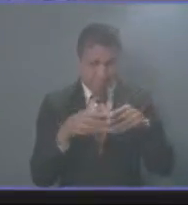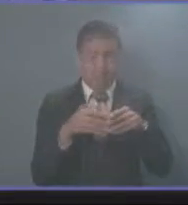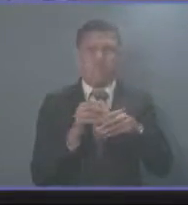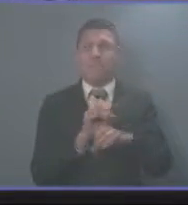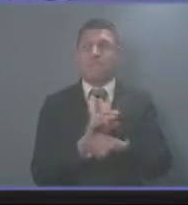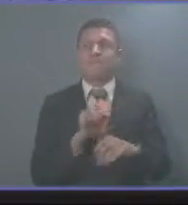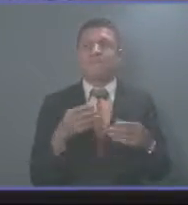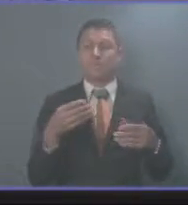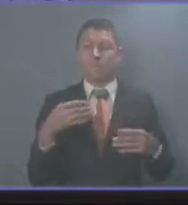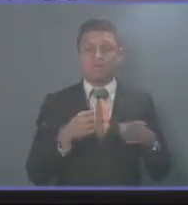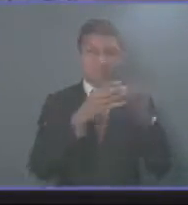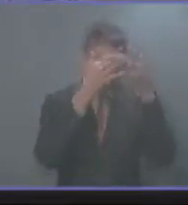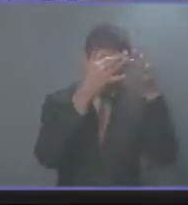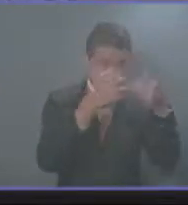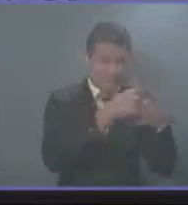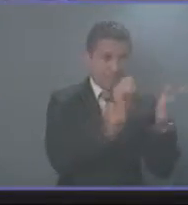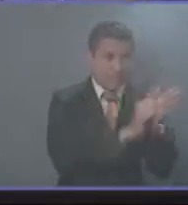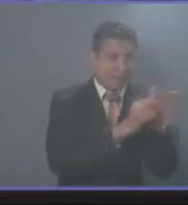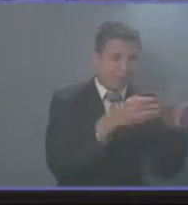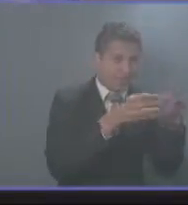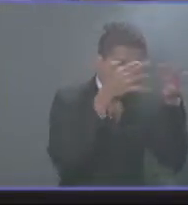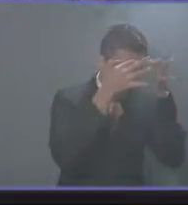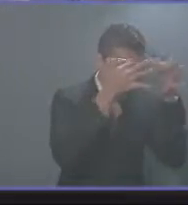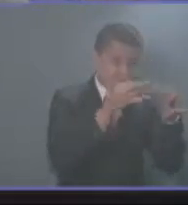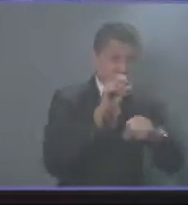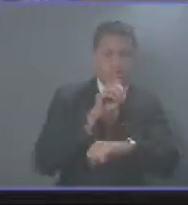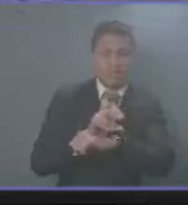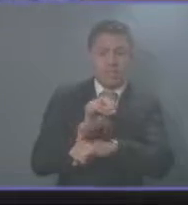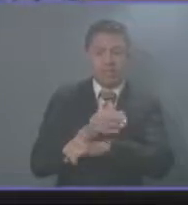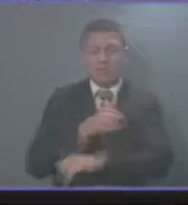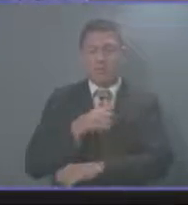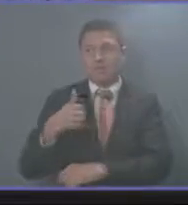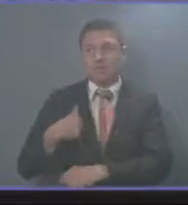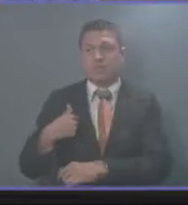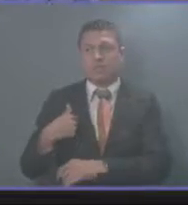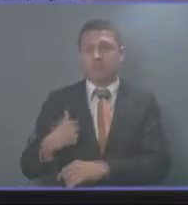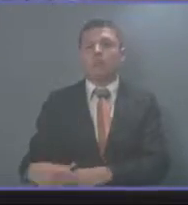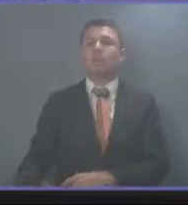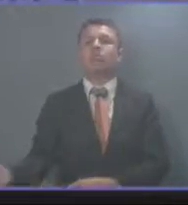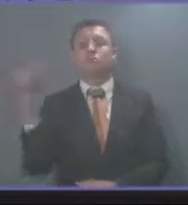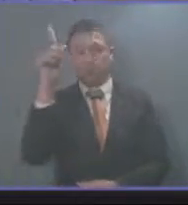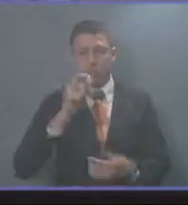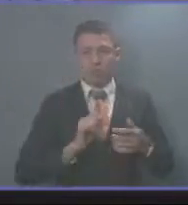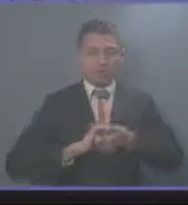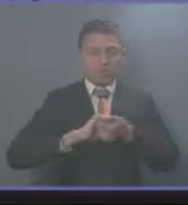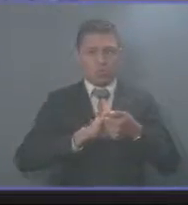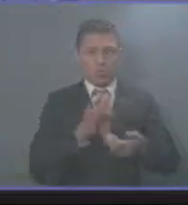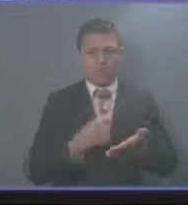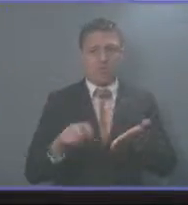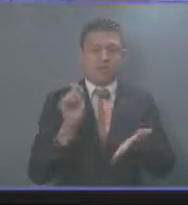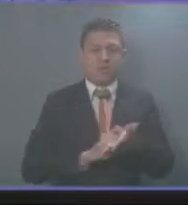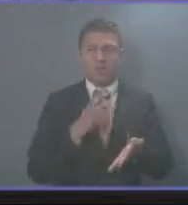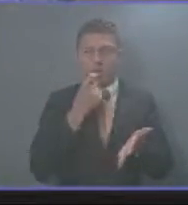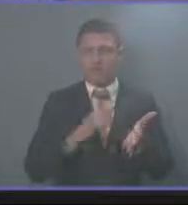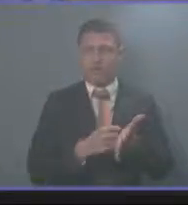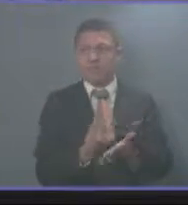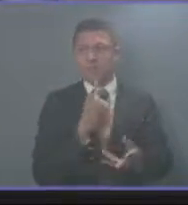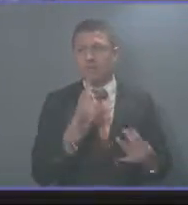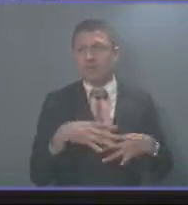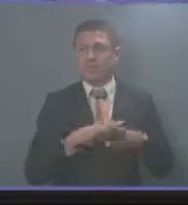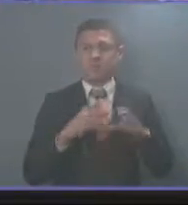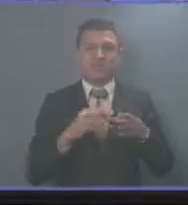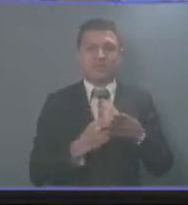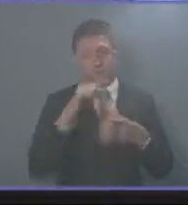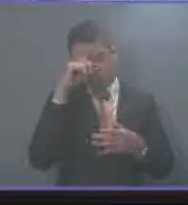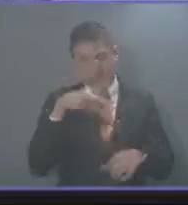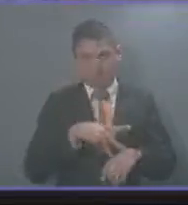presente dictamen en el sentido antes mencionado. Dios, Unión, Libertad, y tiene la firma de la mayoría de los integrantes de la Comisión de